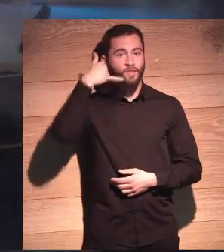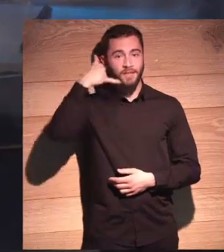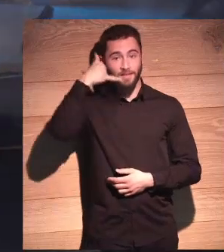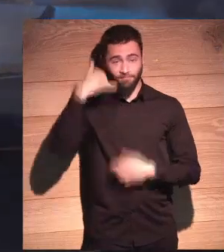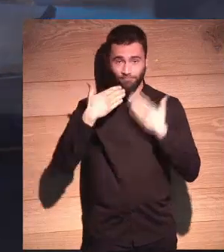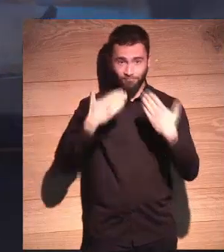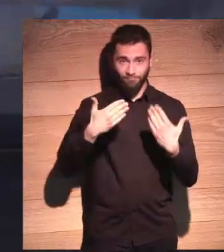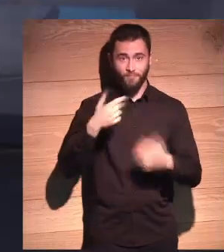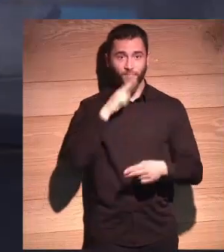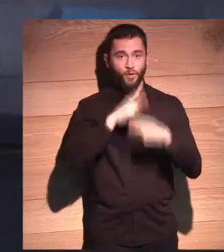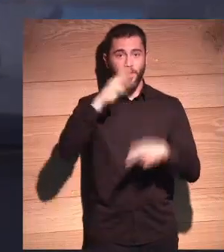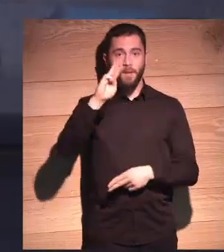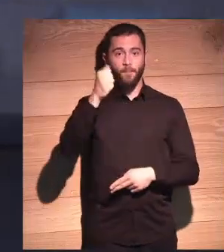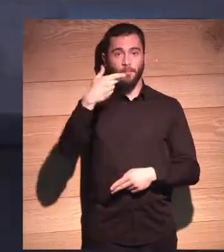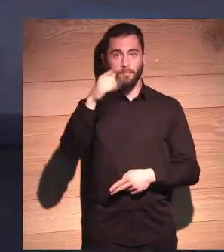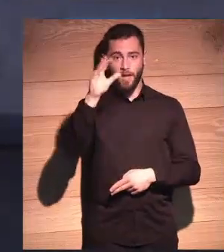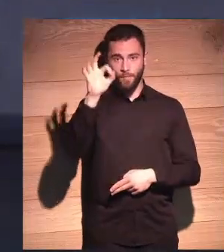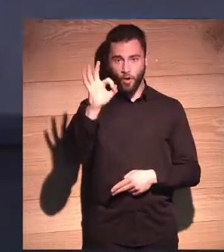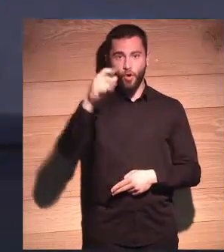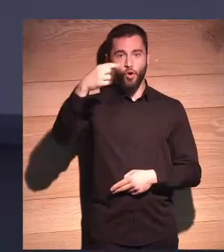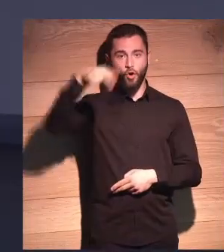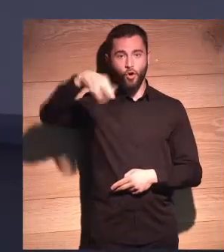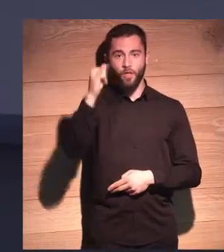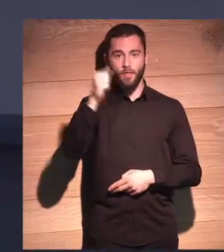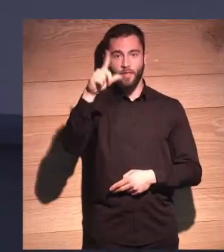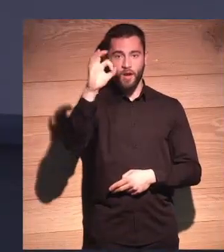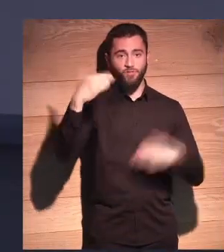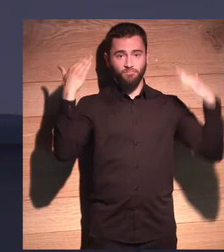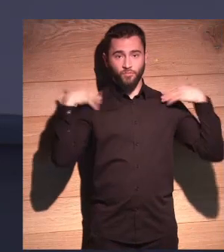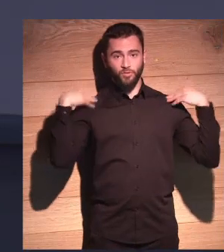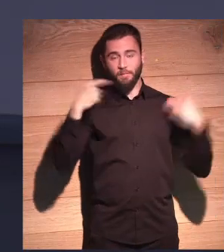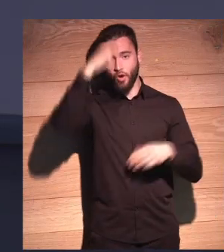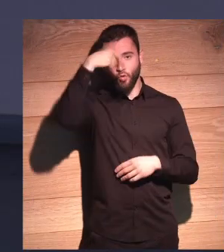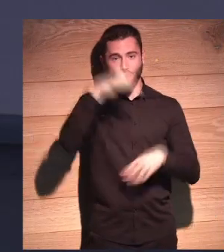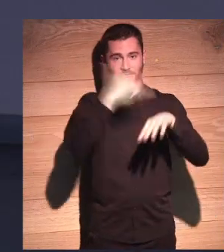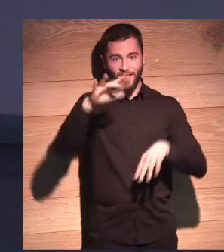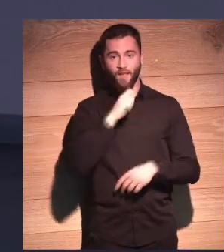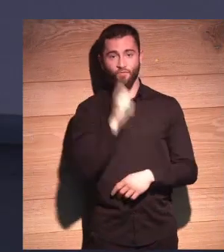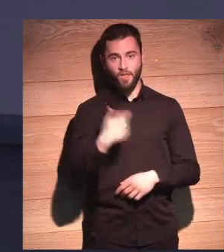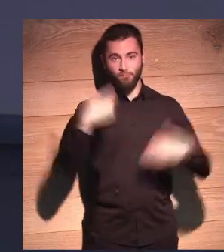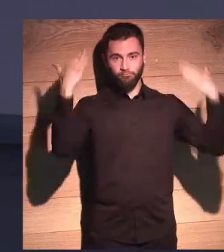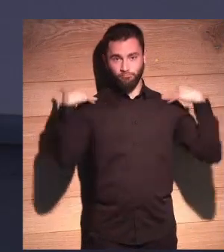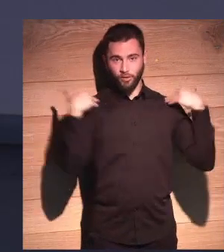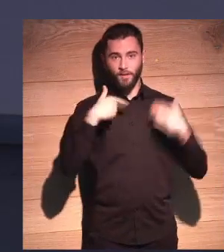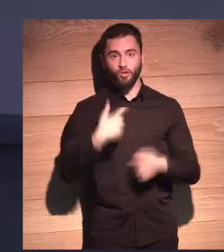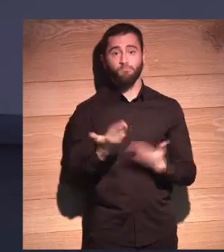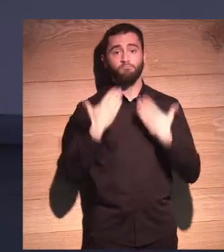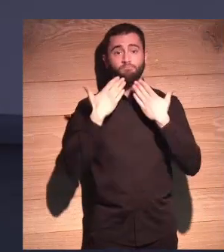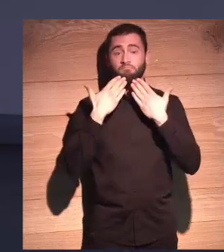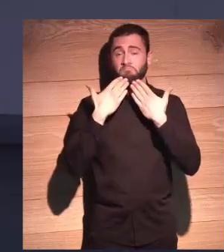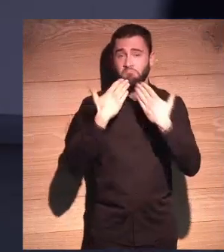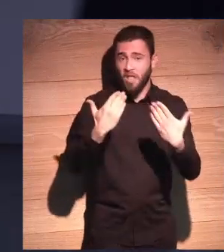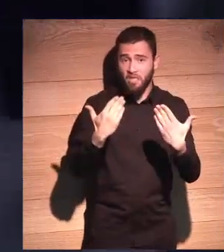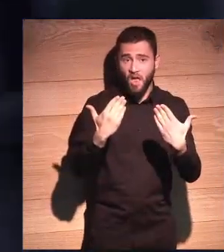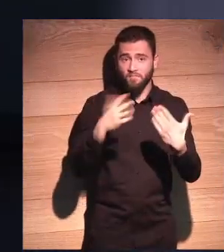Telefónica. Mi nombre es Pablo Gonzalo, yo soy responsable del área de Cultura Digital de la Fundación y solo quería agradeceros que